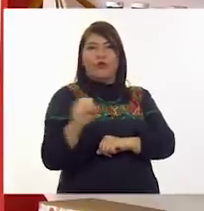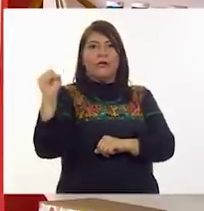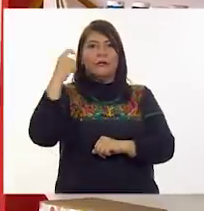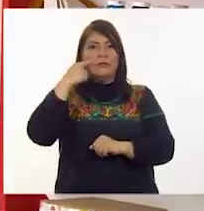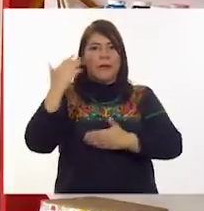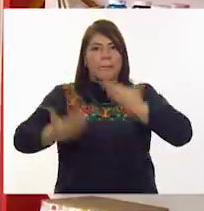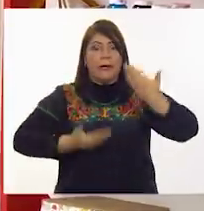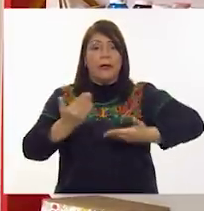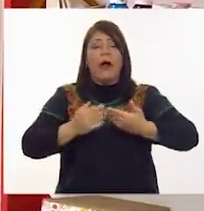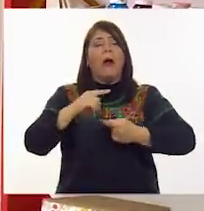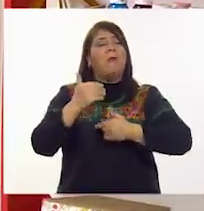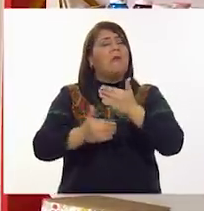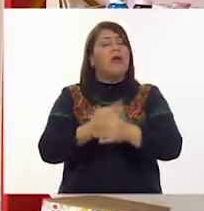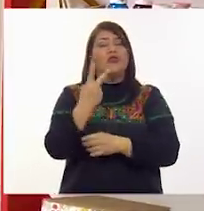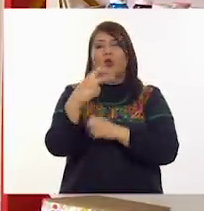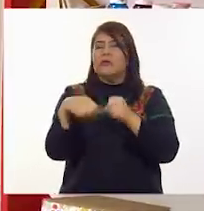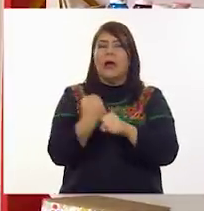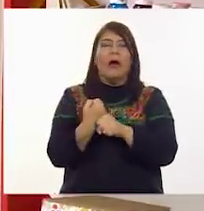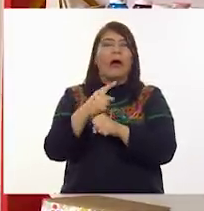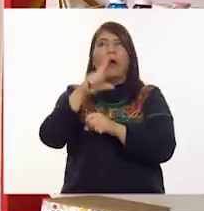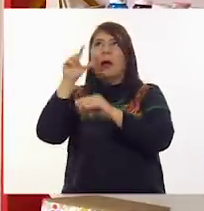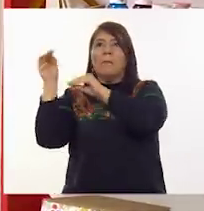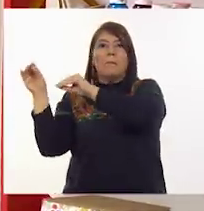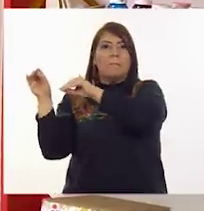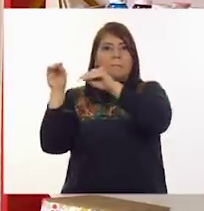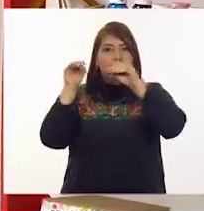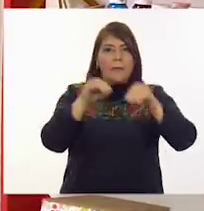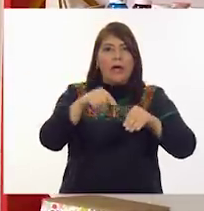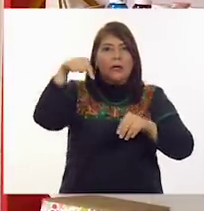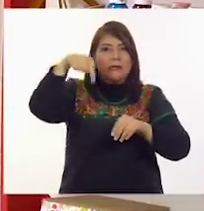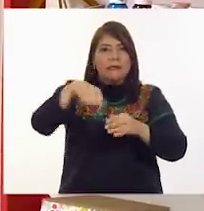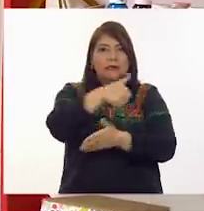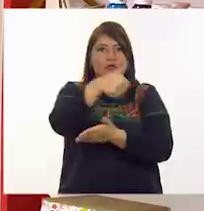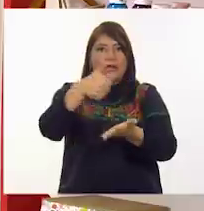2 años después, se vinieron a vivir a la Ciudad de México.